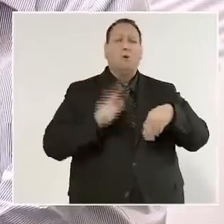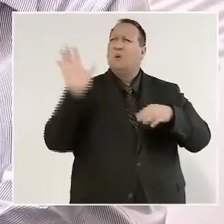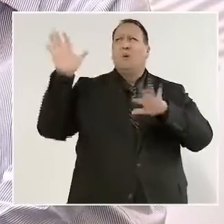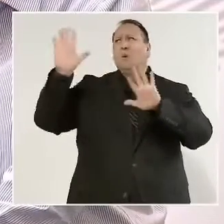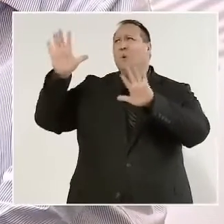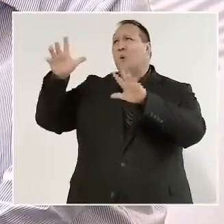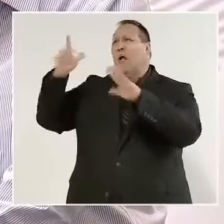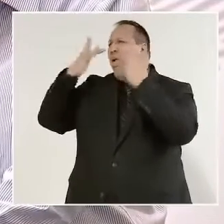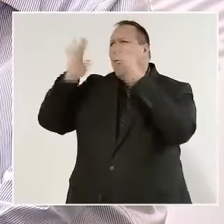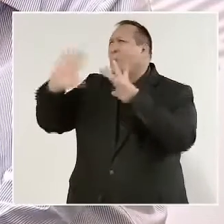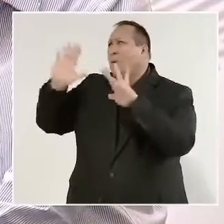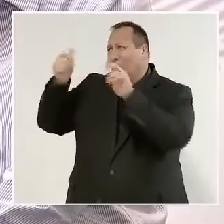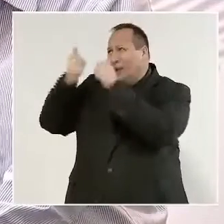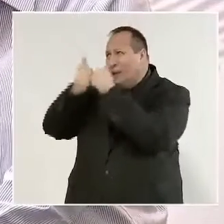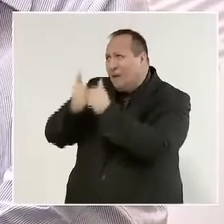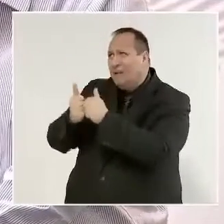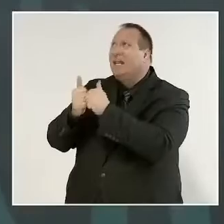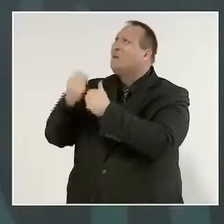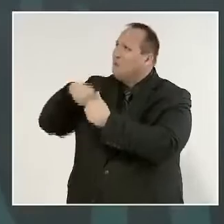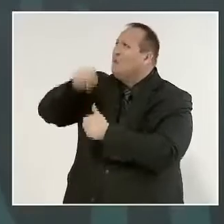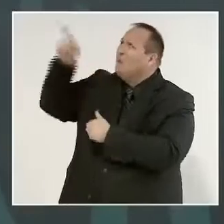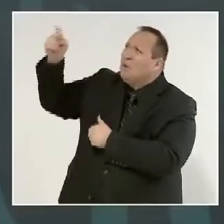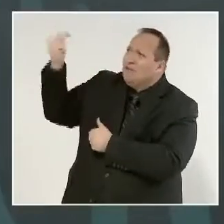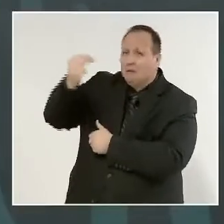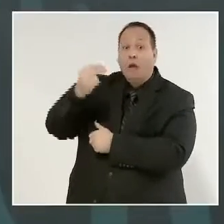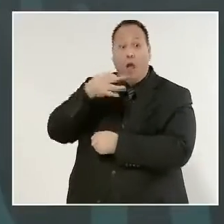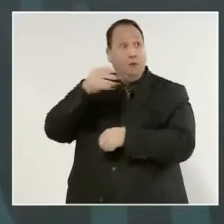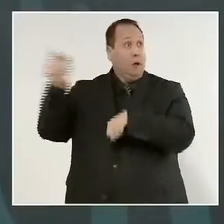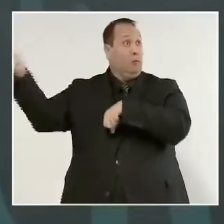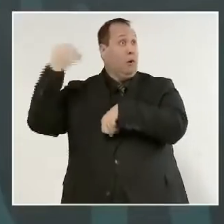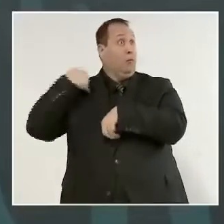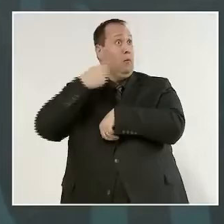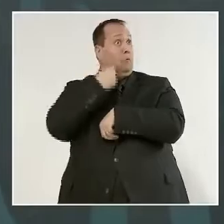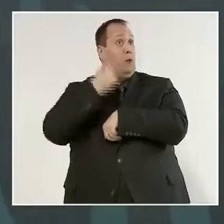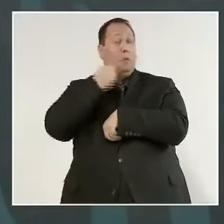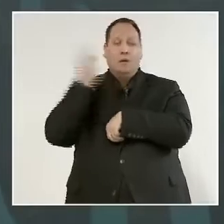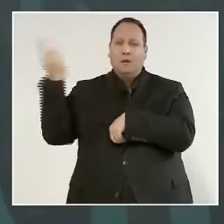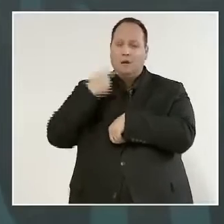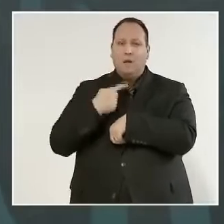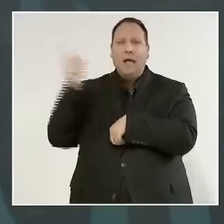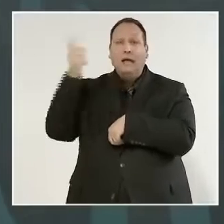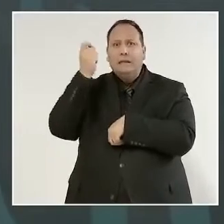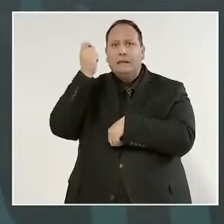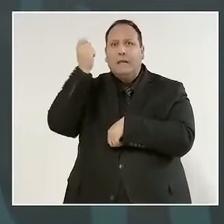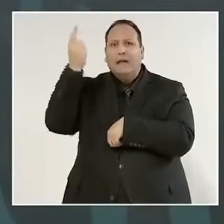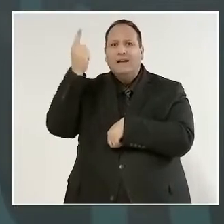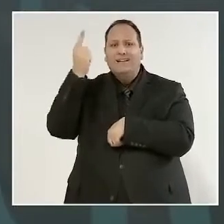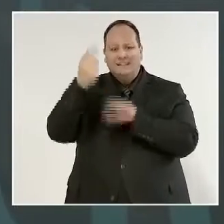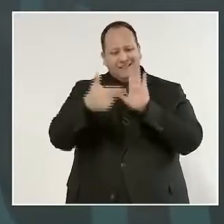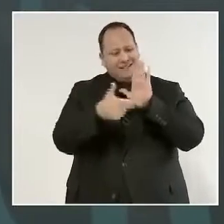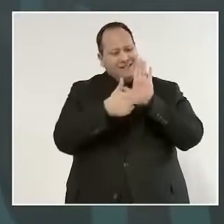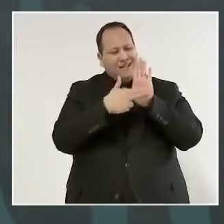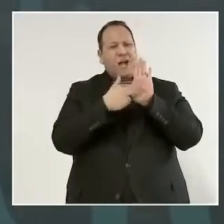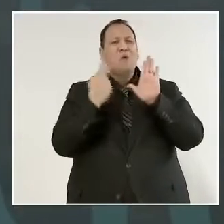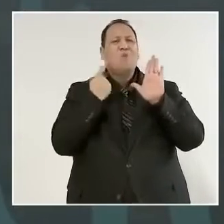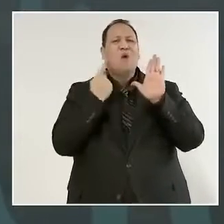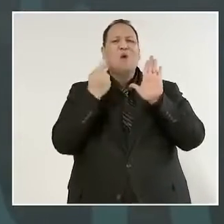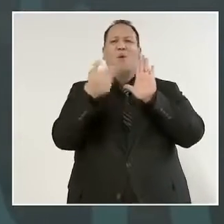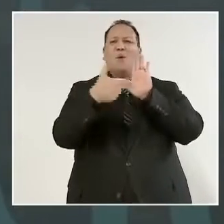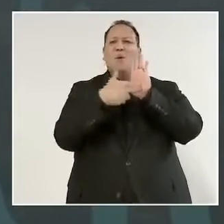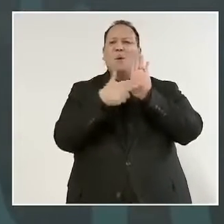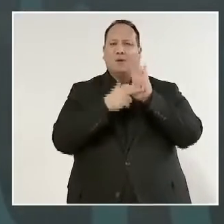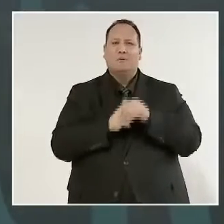vaya, le necesitamos. Él creó lo que se conoce en política